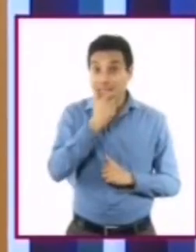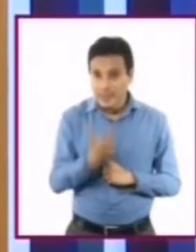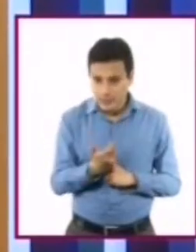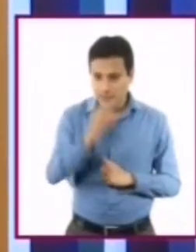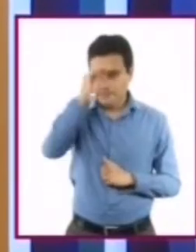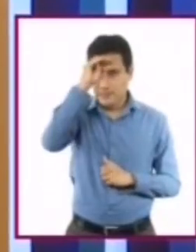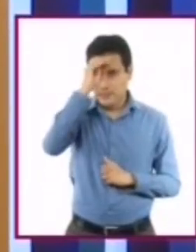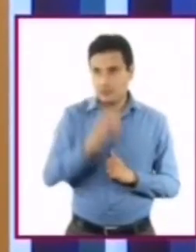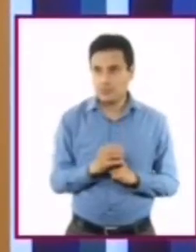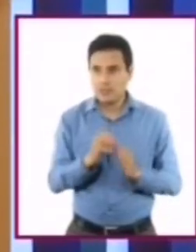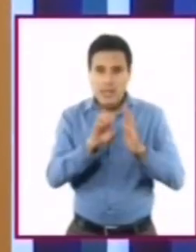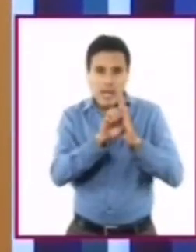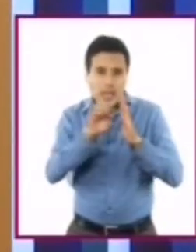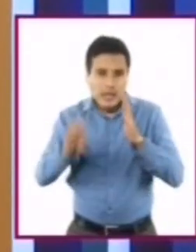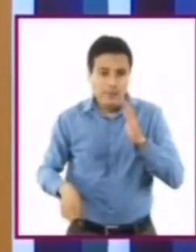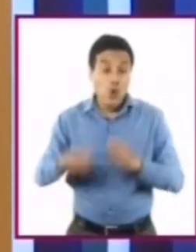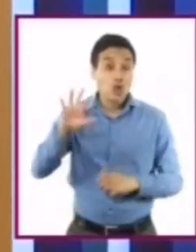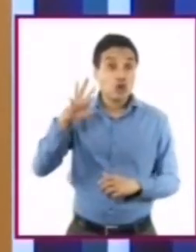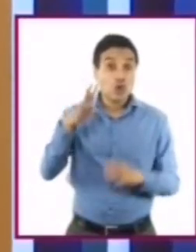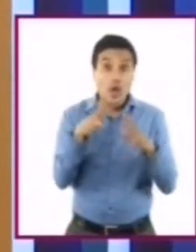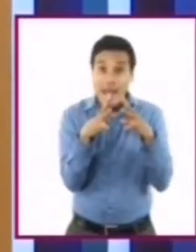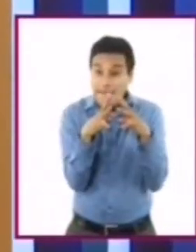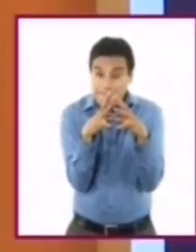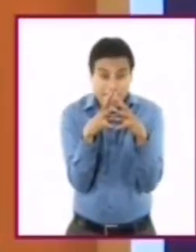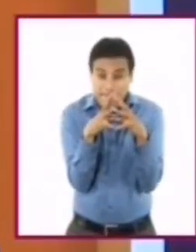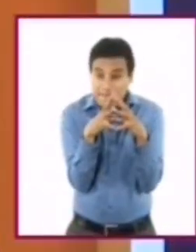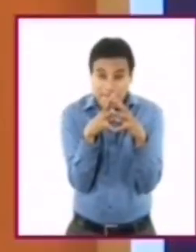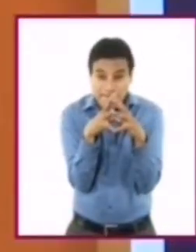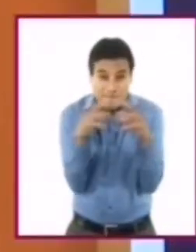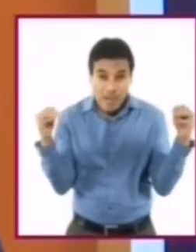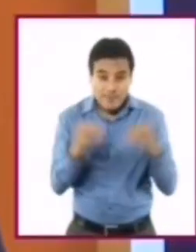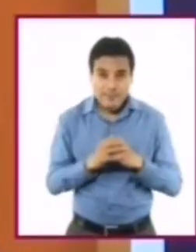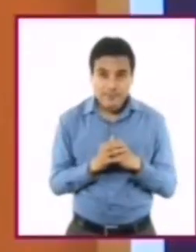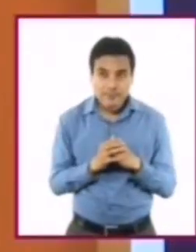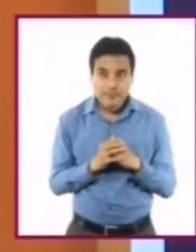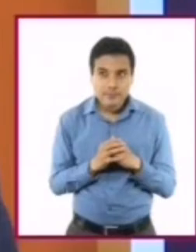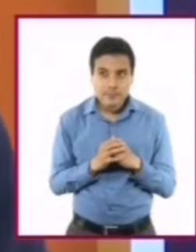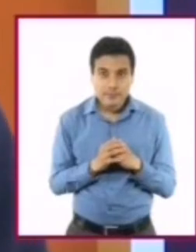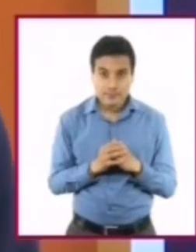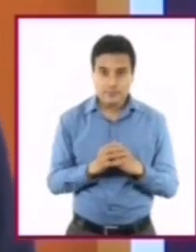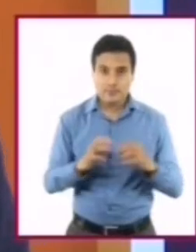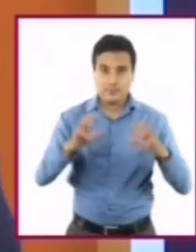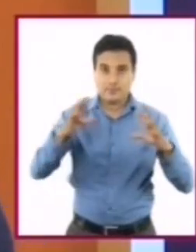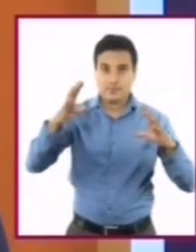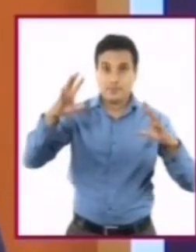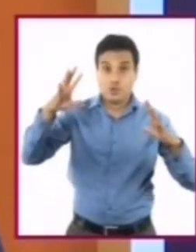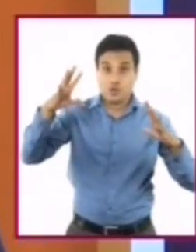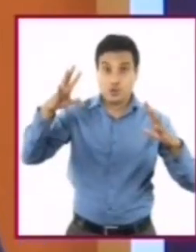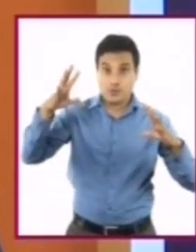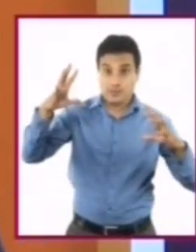pensó que si el Sol desapareciera de repente, tardaríamos 8 minutos en